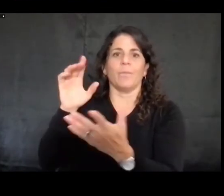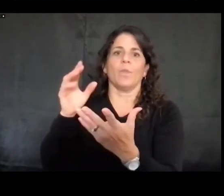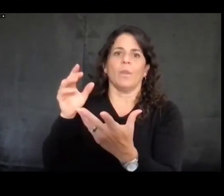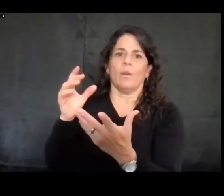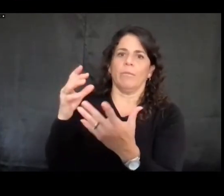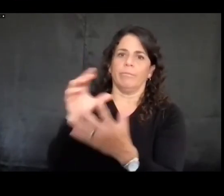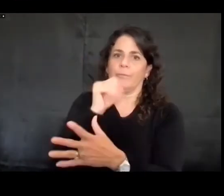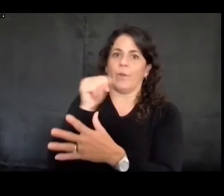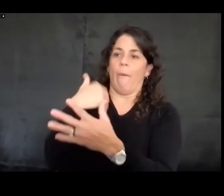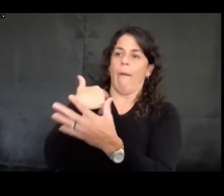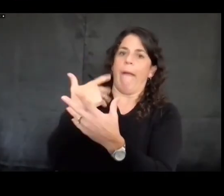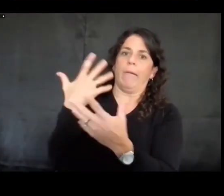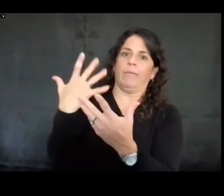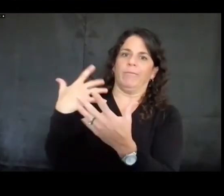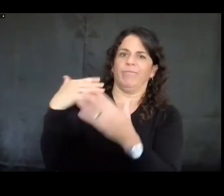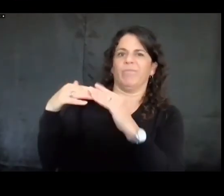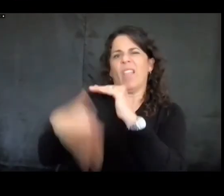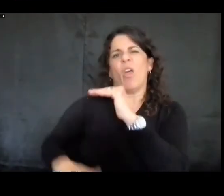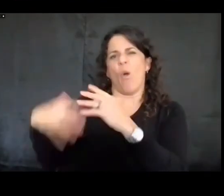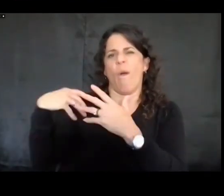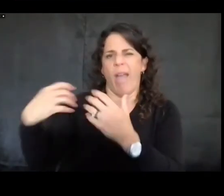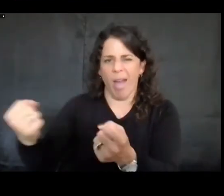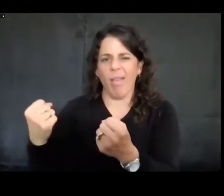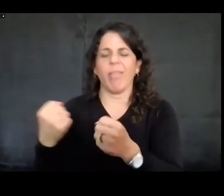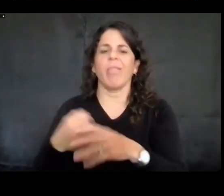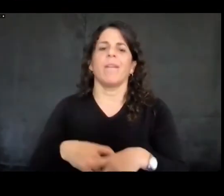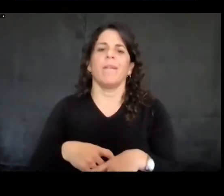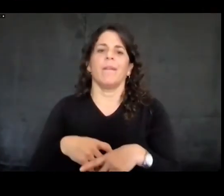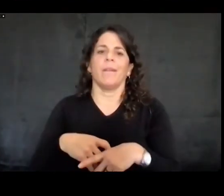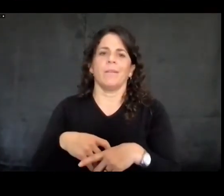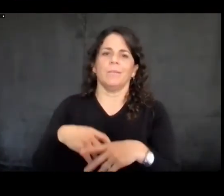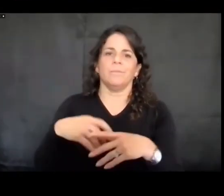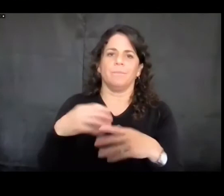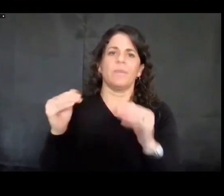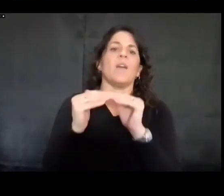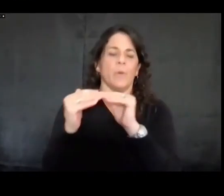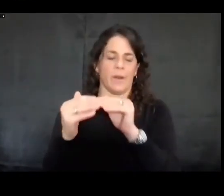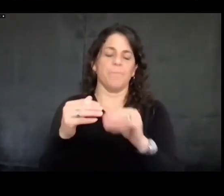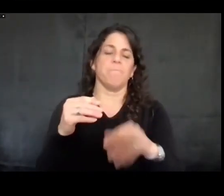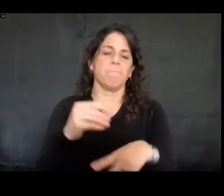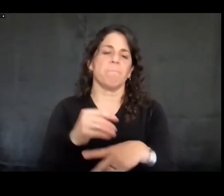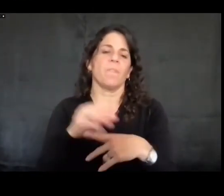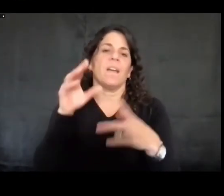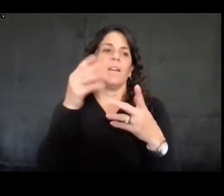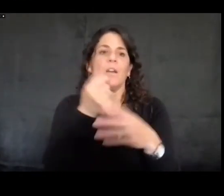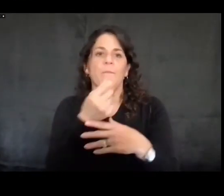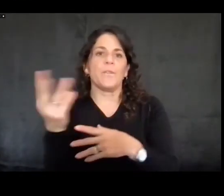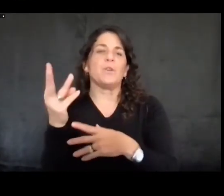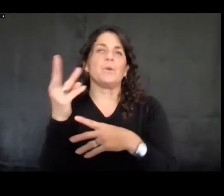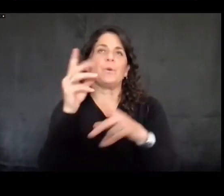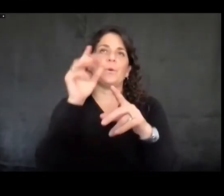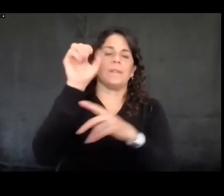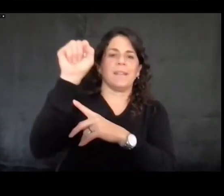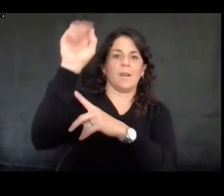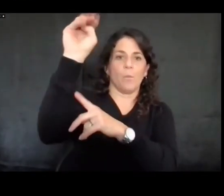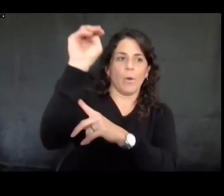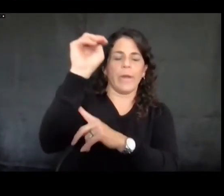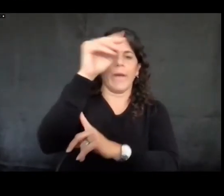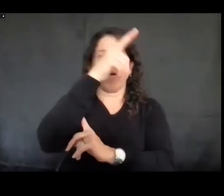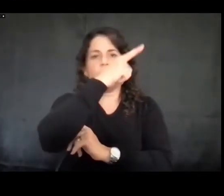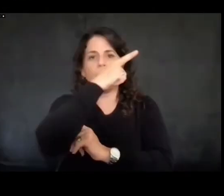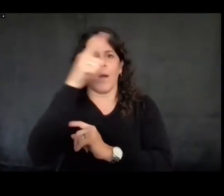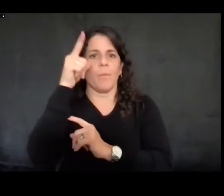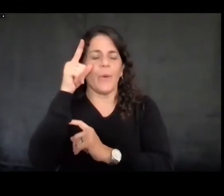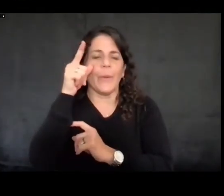por equidad parece que había cuatro o tres en el condado de santa barbara y un par de ellos el oposición